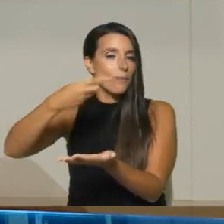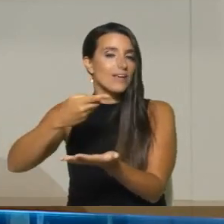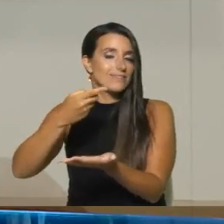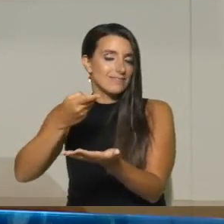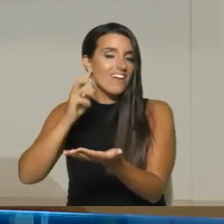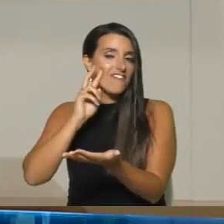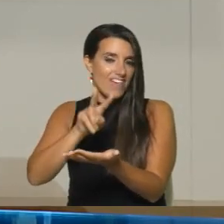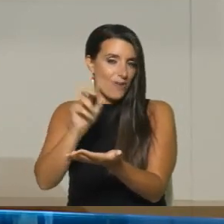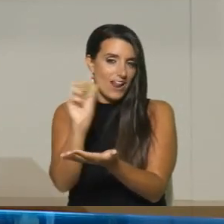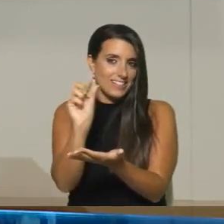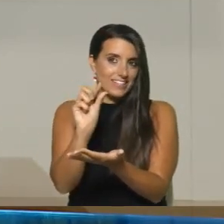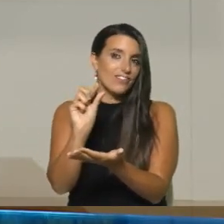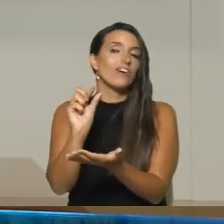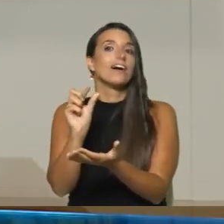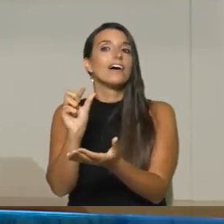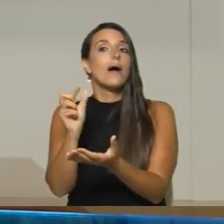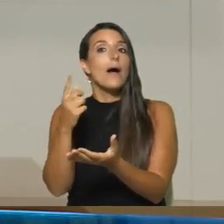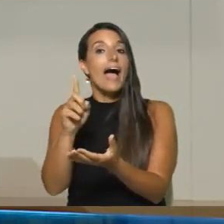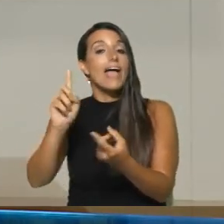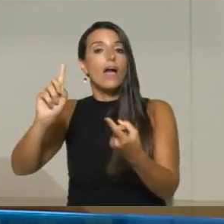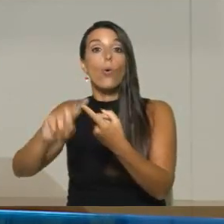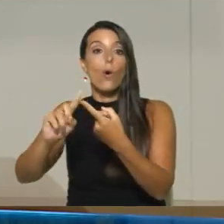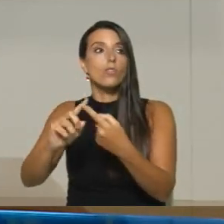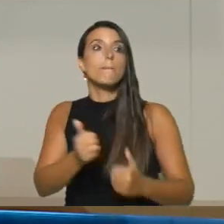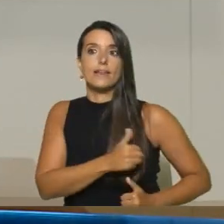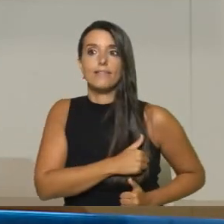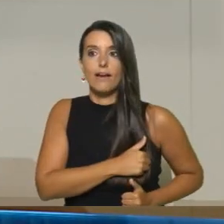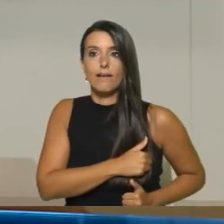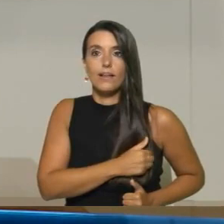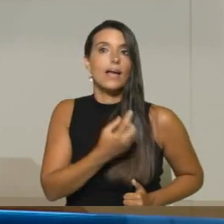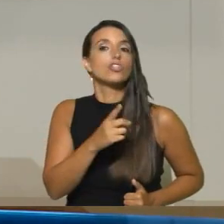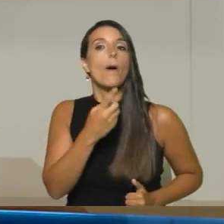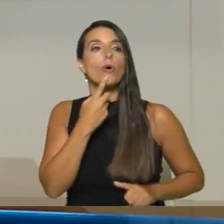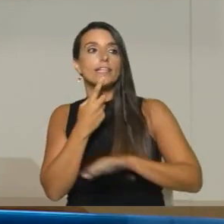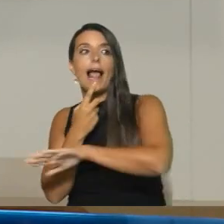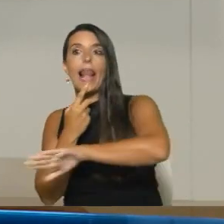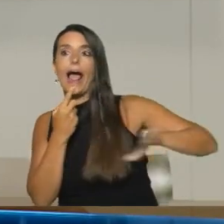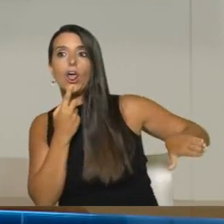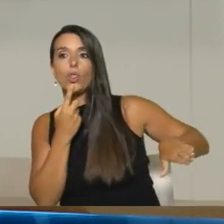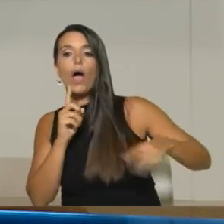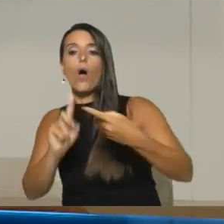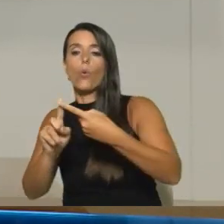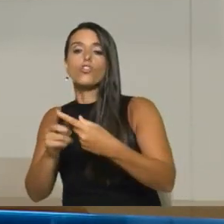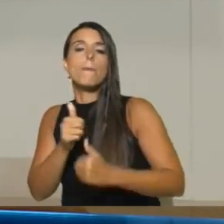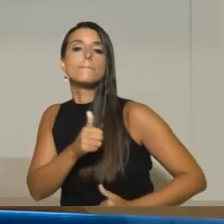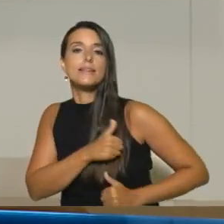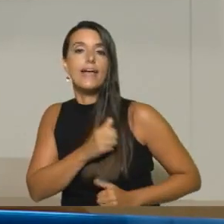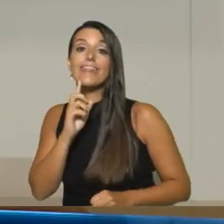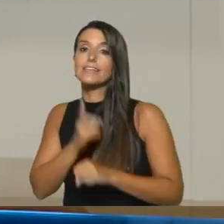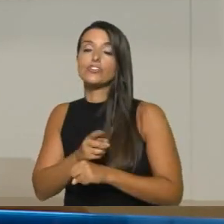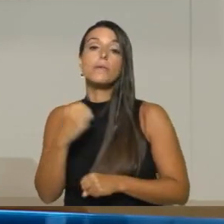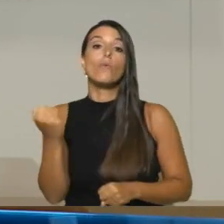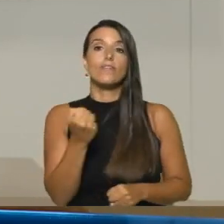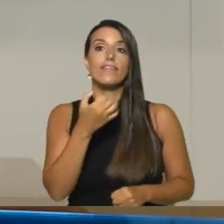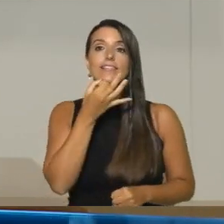en un rato con los militares deja a los políticos del lado pacta con los militares y toma una decisión muy